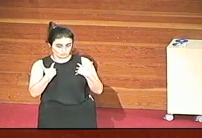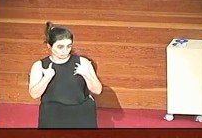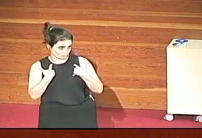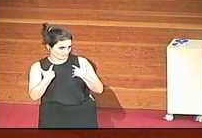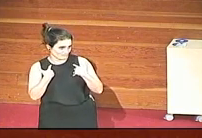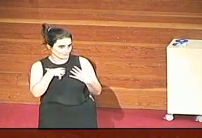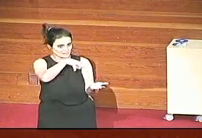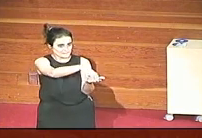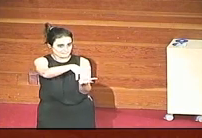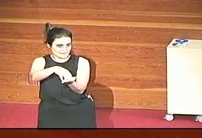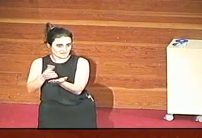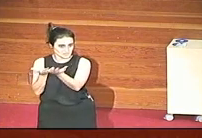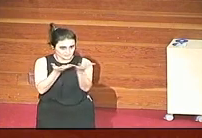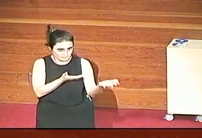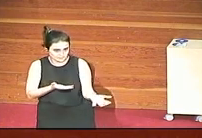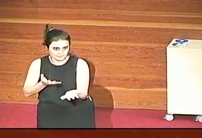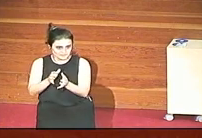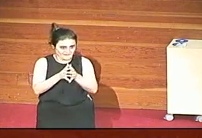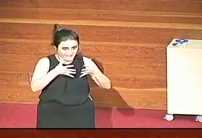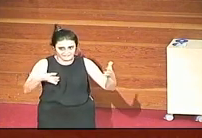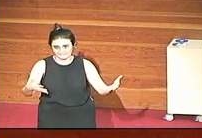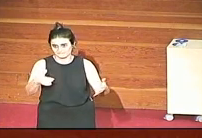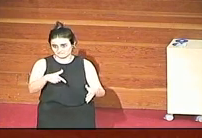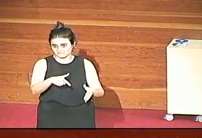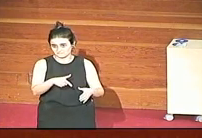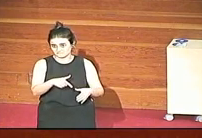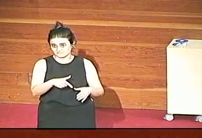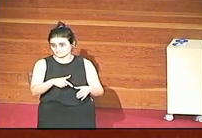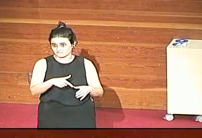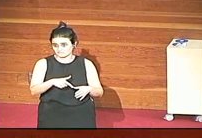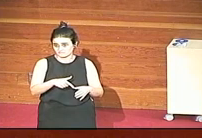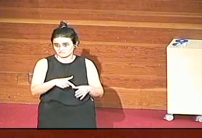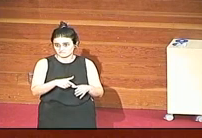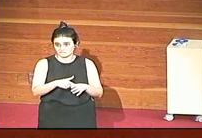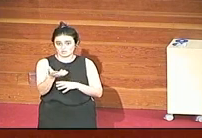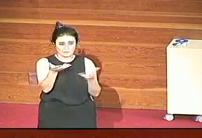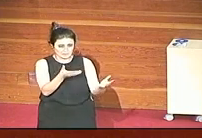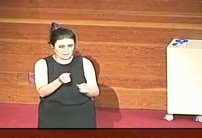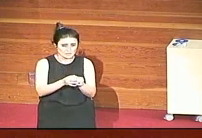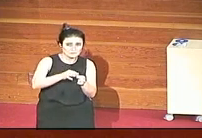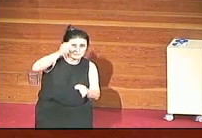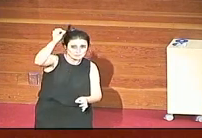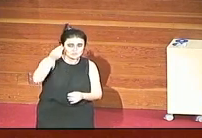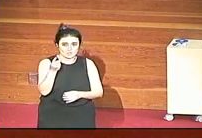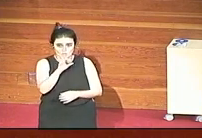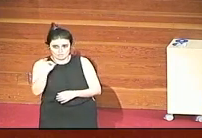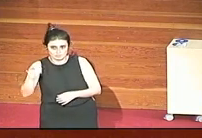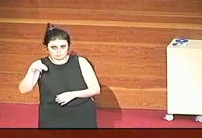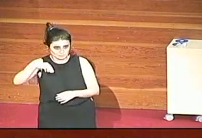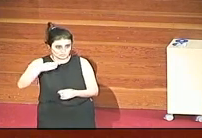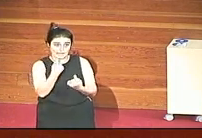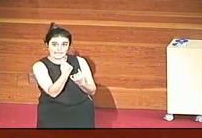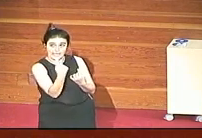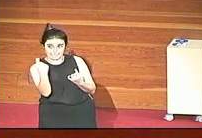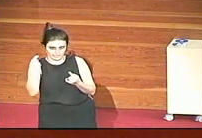parques tan bestiales de de unas torres de 200 metros cada